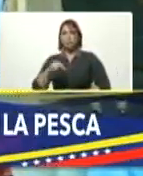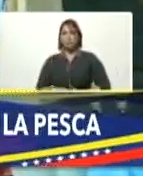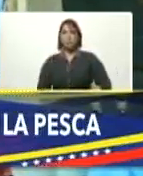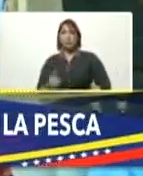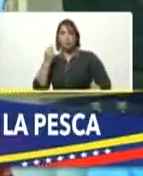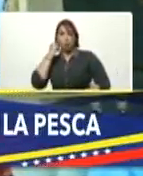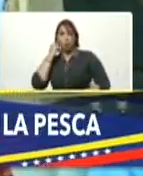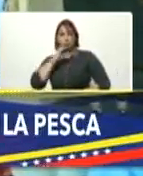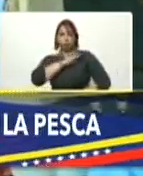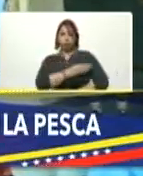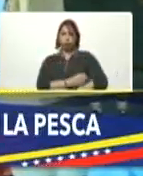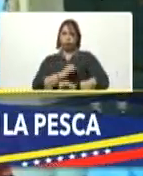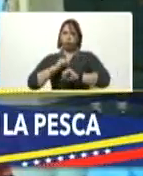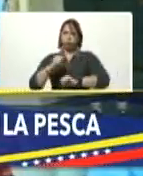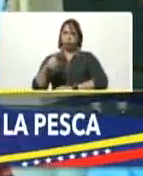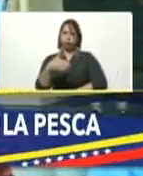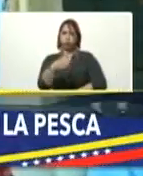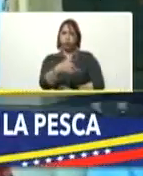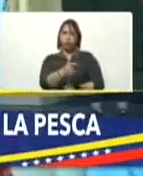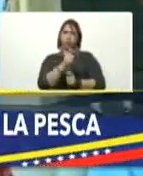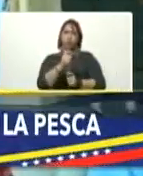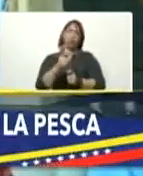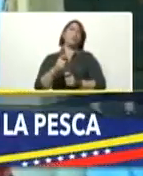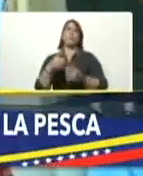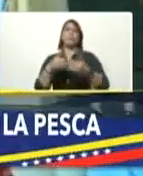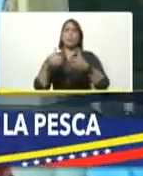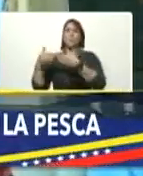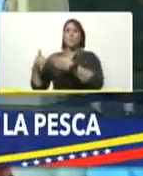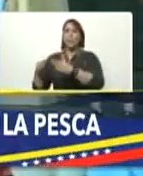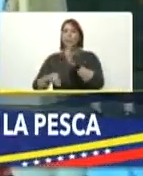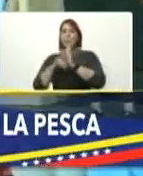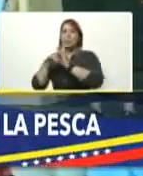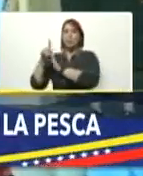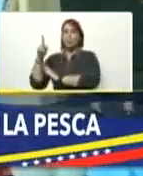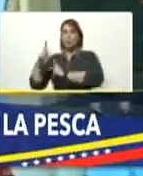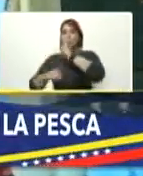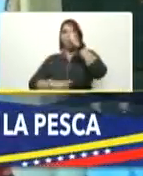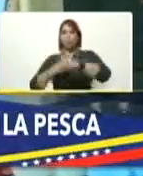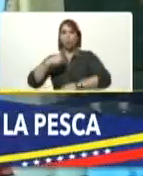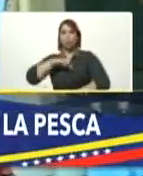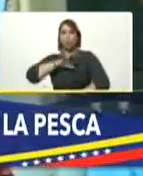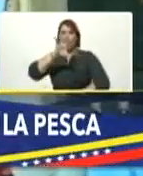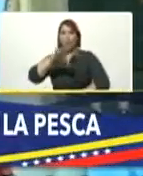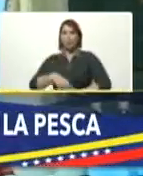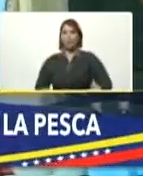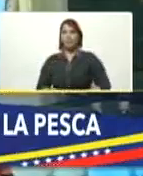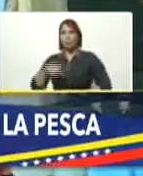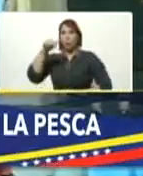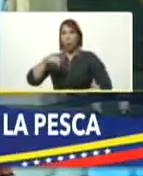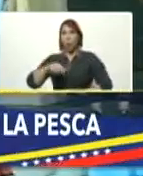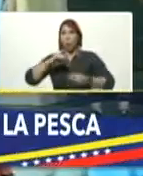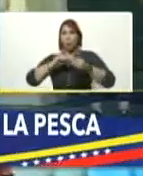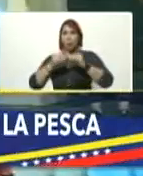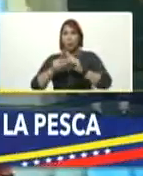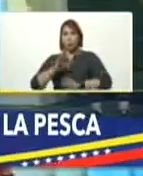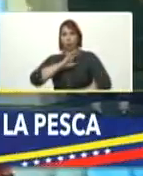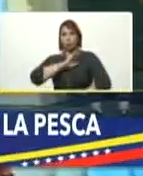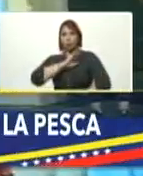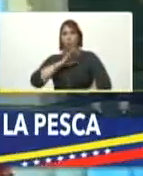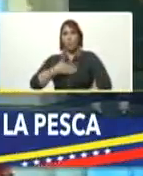mujeres empoderadas en el sector pesquero para seguir garantizando el desarrollo productivo de nuestro país. Hoy, a través de mí, puede